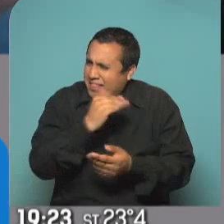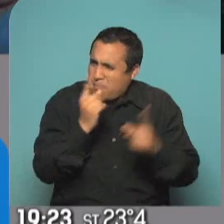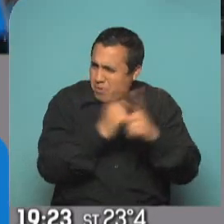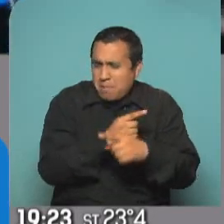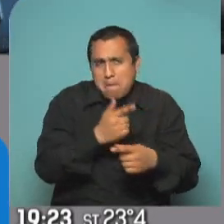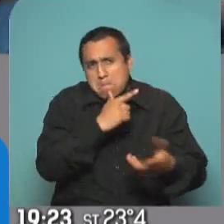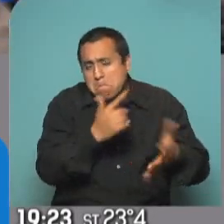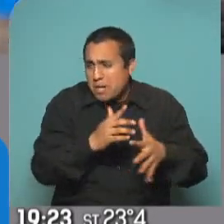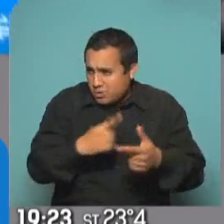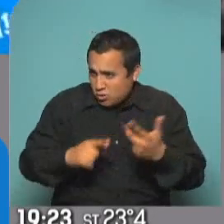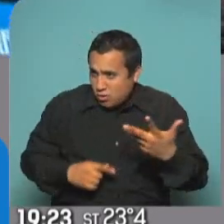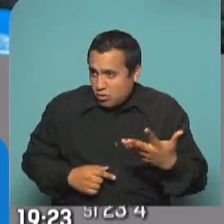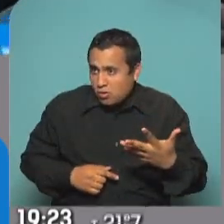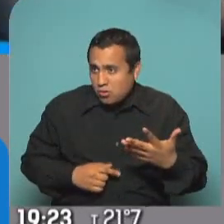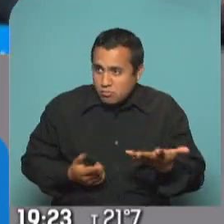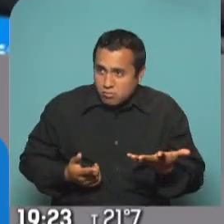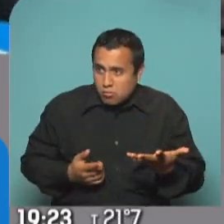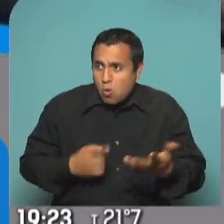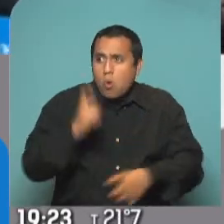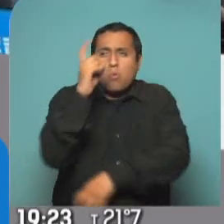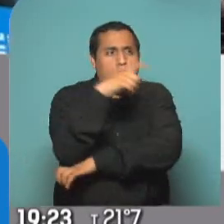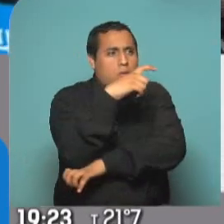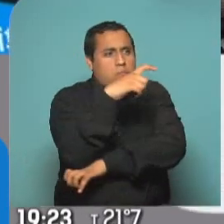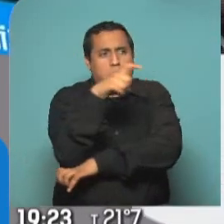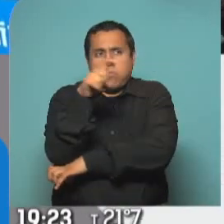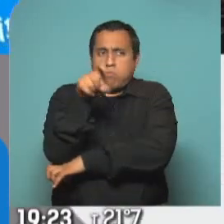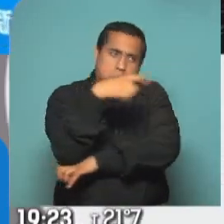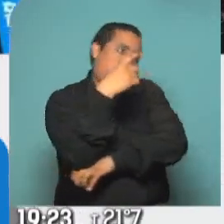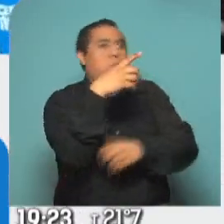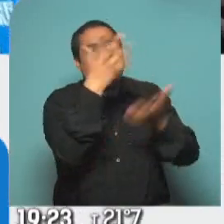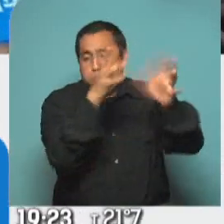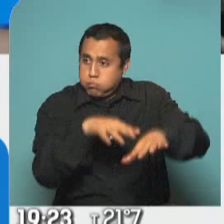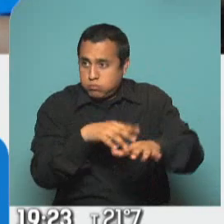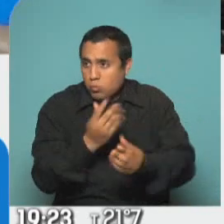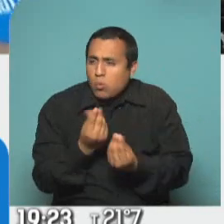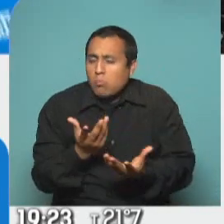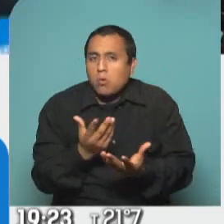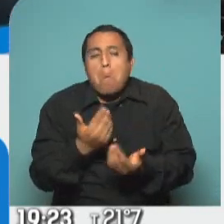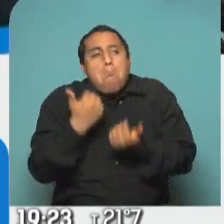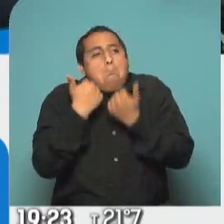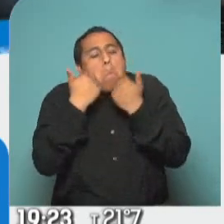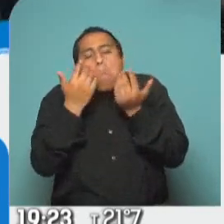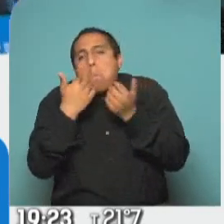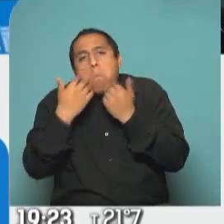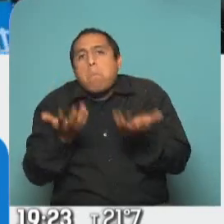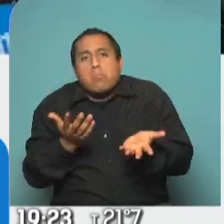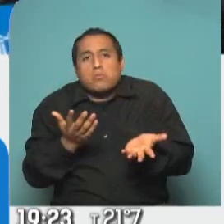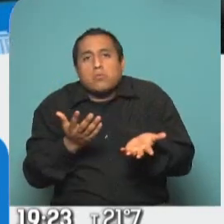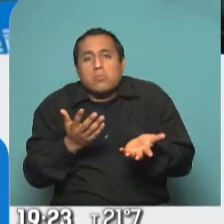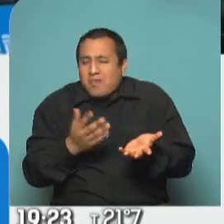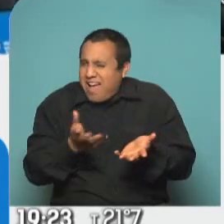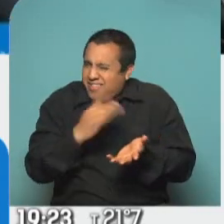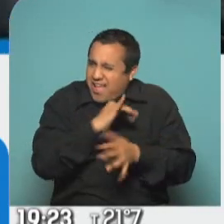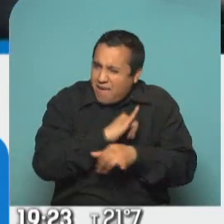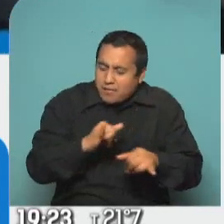¿Tuvieron problemas similares antes? ¿Una grúa? ¿Cae solo? No, ni idea, eso no sabemos. ¿Había denuncia anteriormente para parar la obra, vos